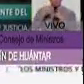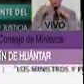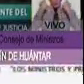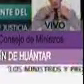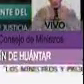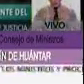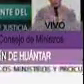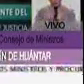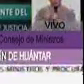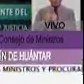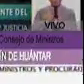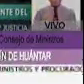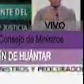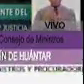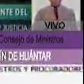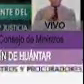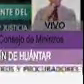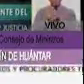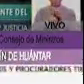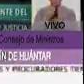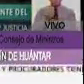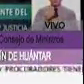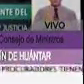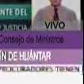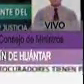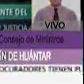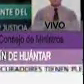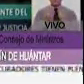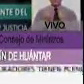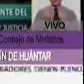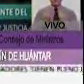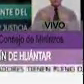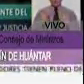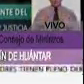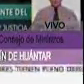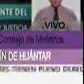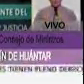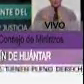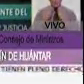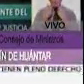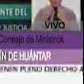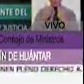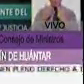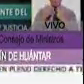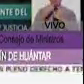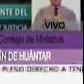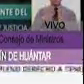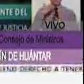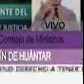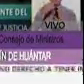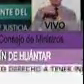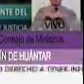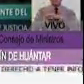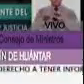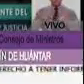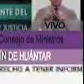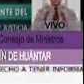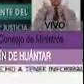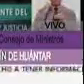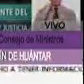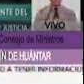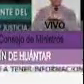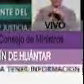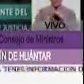articulación, de verificación de información, para que lo que sucede en el fuero interno, en la